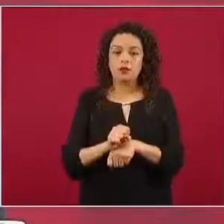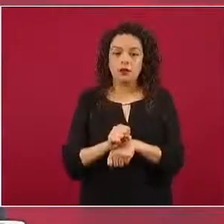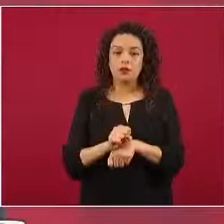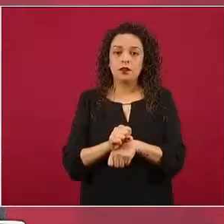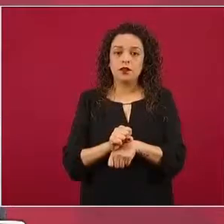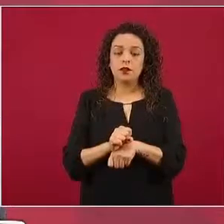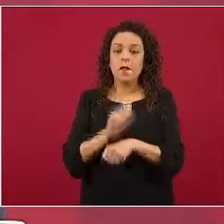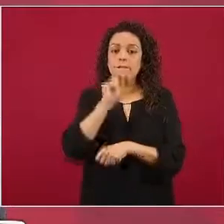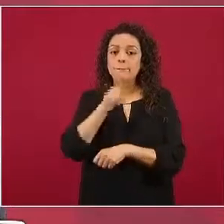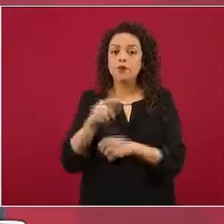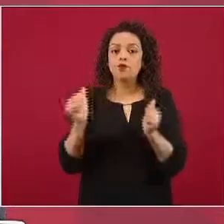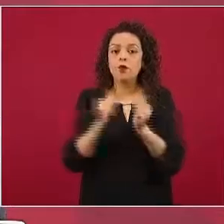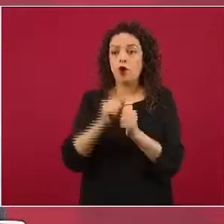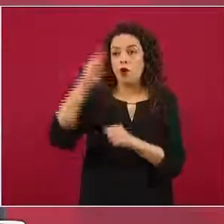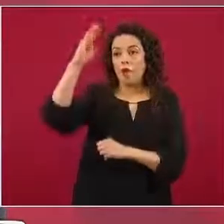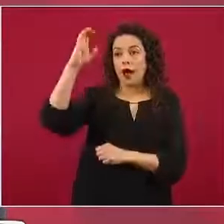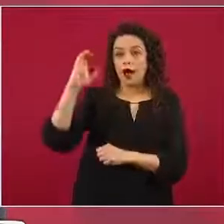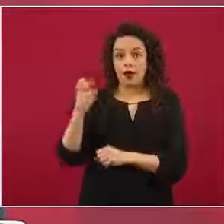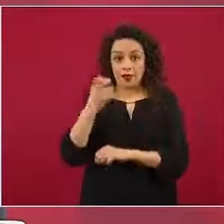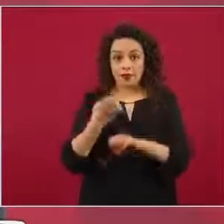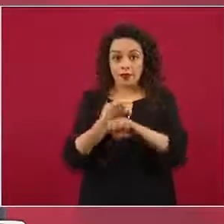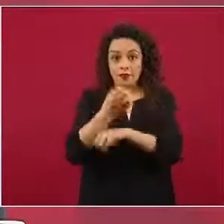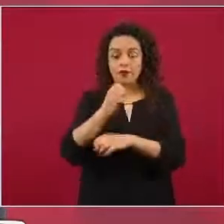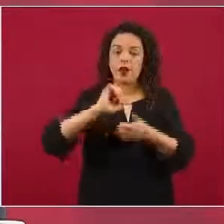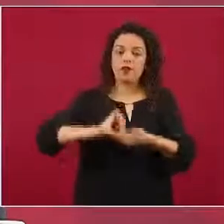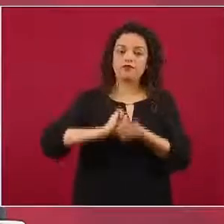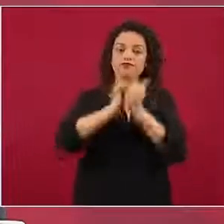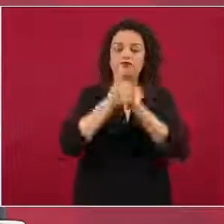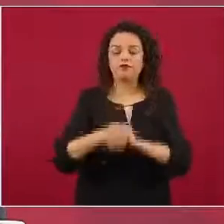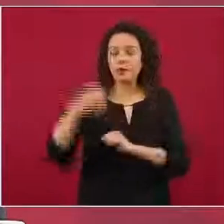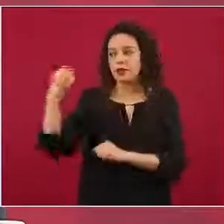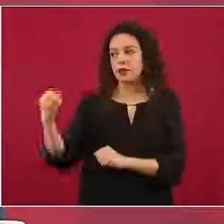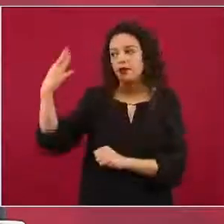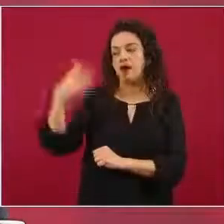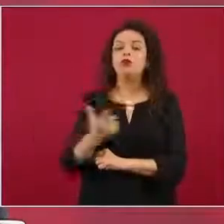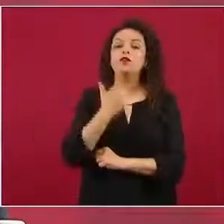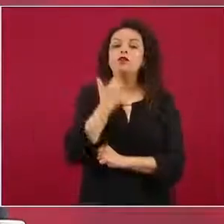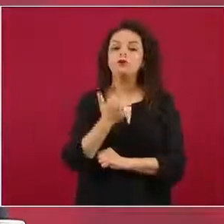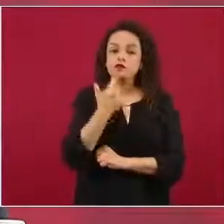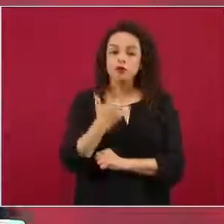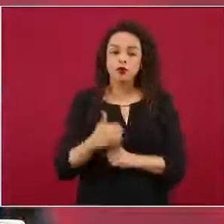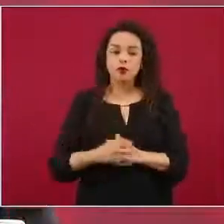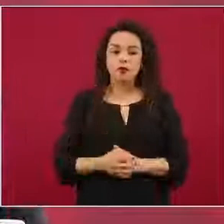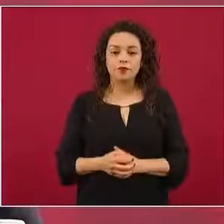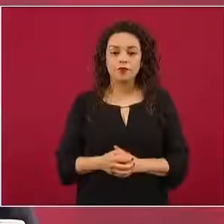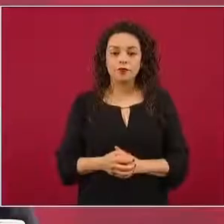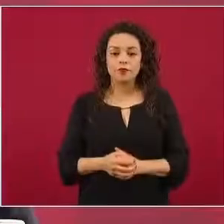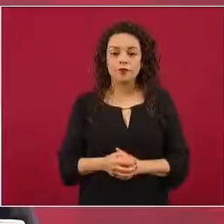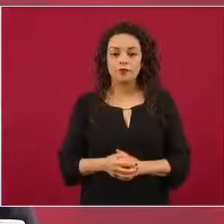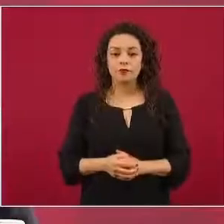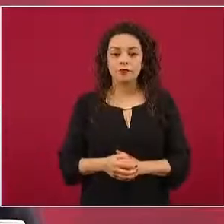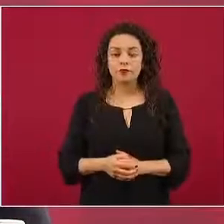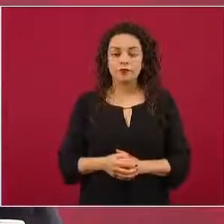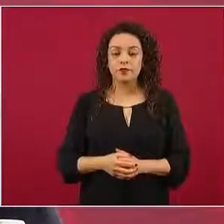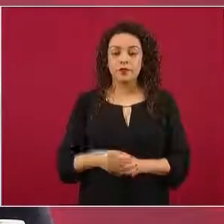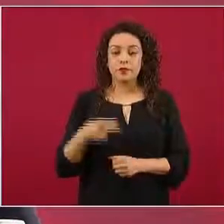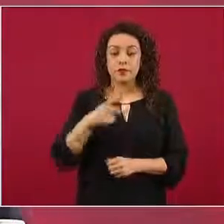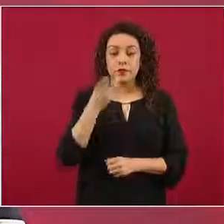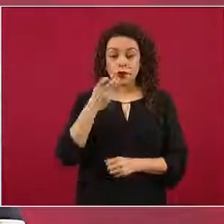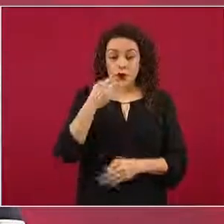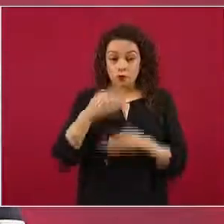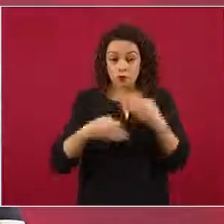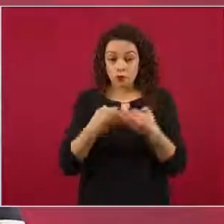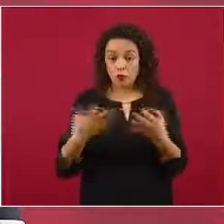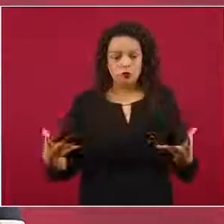con Baja California a tener este color. En función de que estas medidas podamos todos